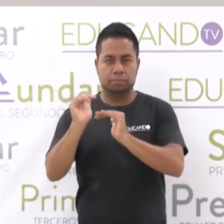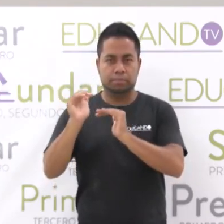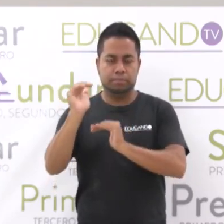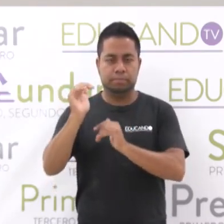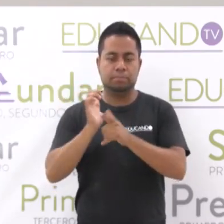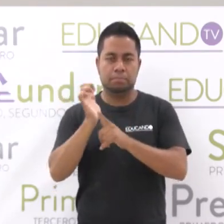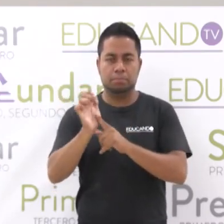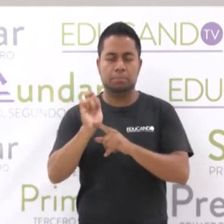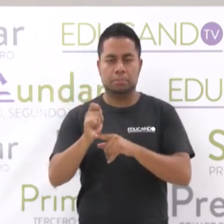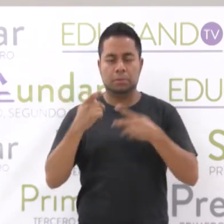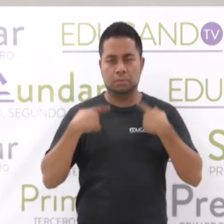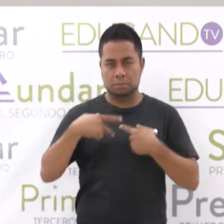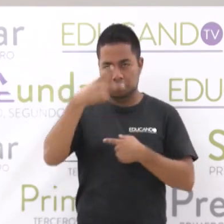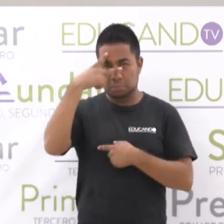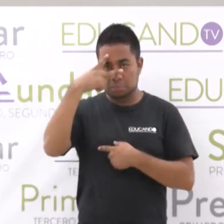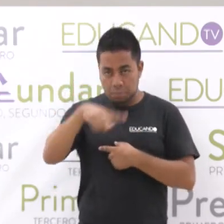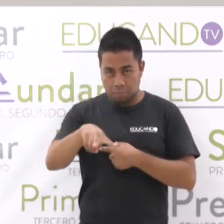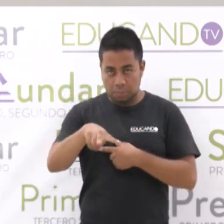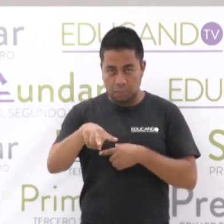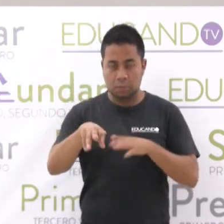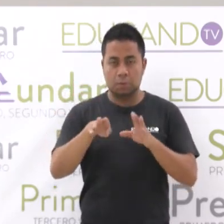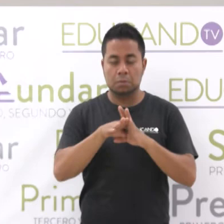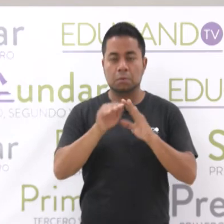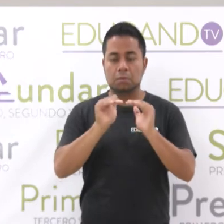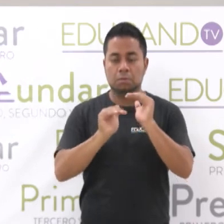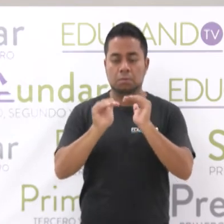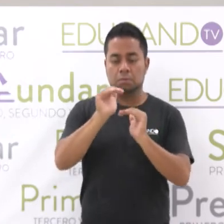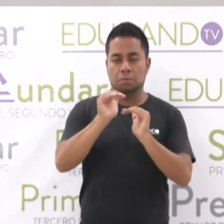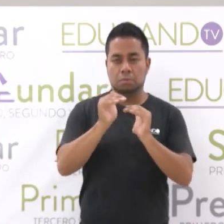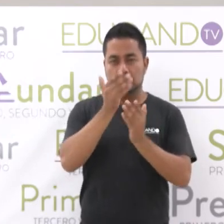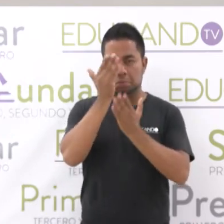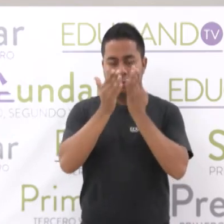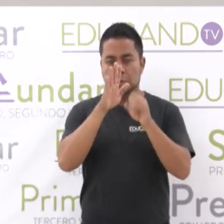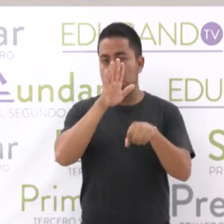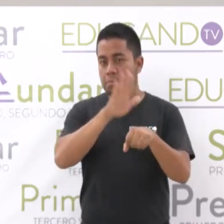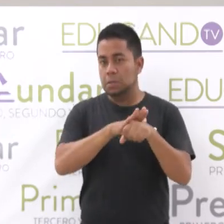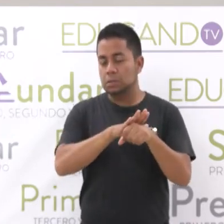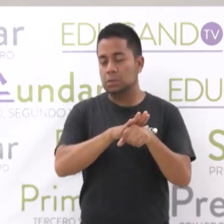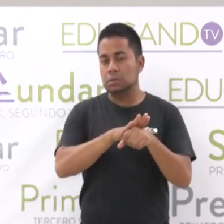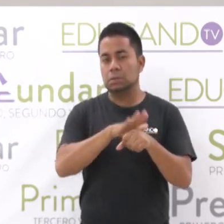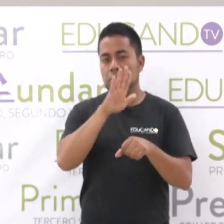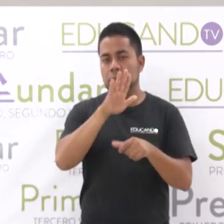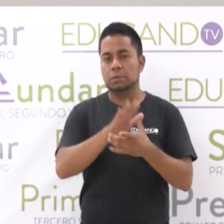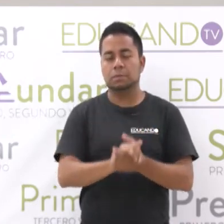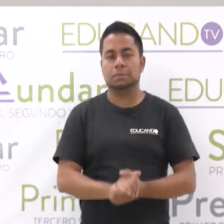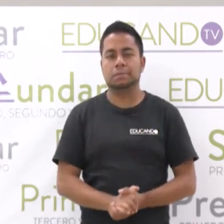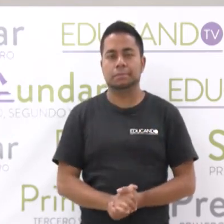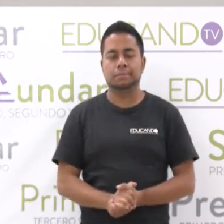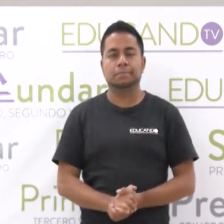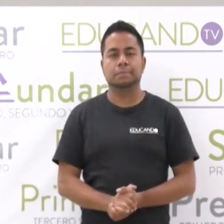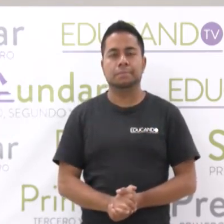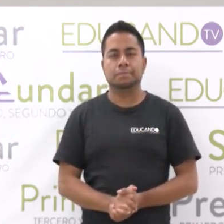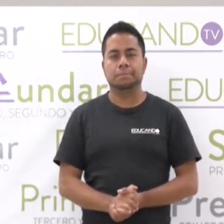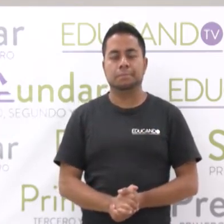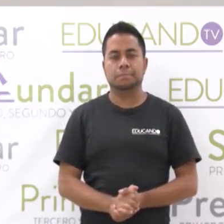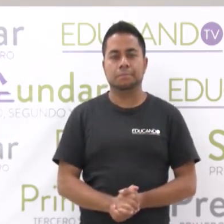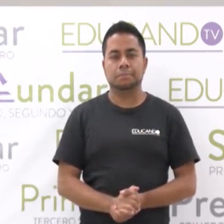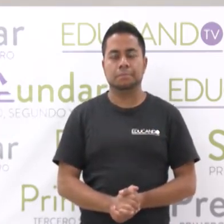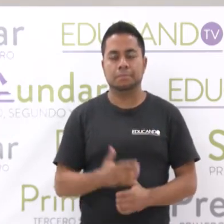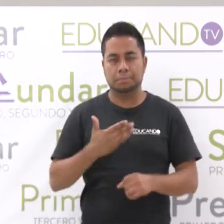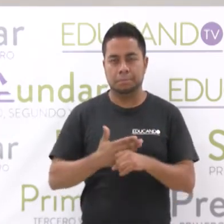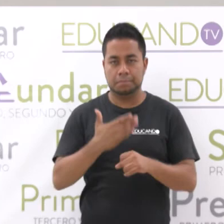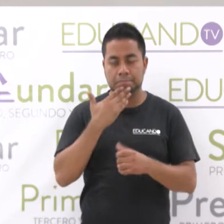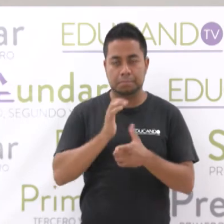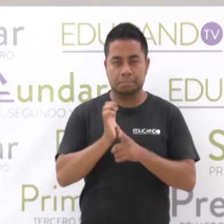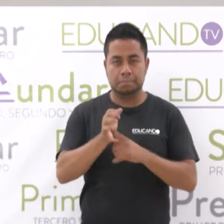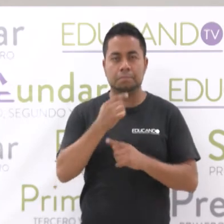los mexicanos estamos estudiando un poco más. Muy bien. Entonces